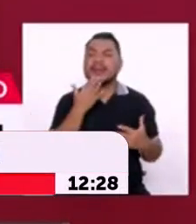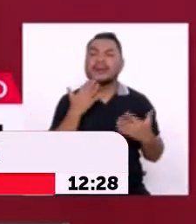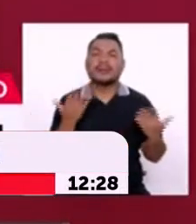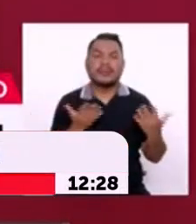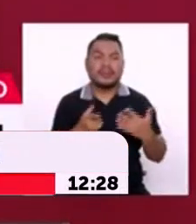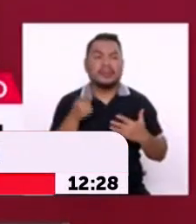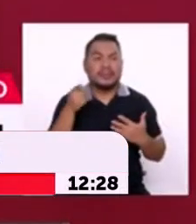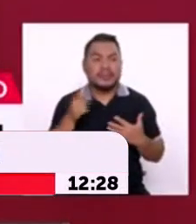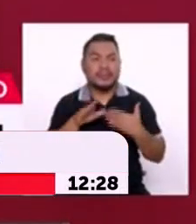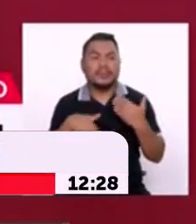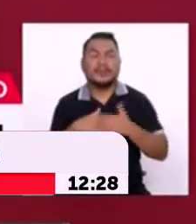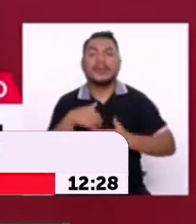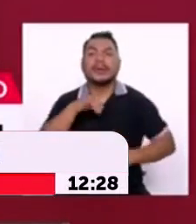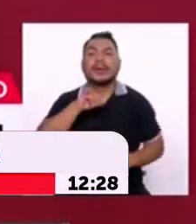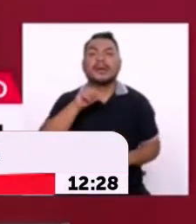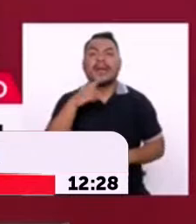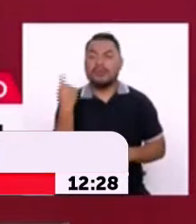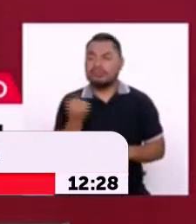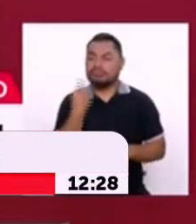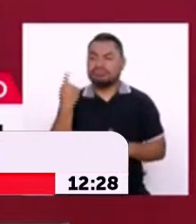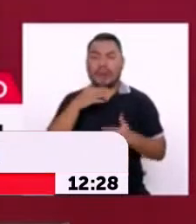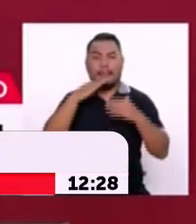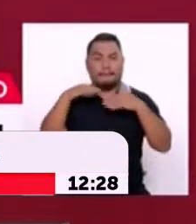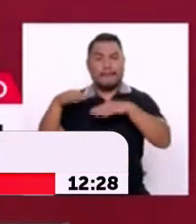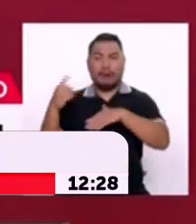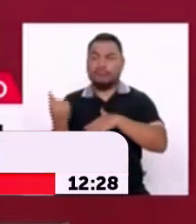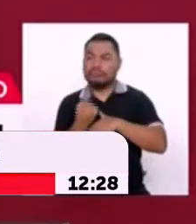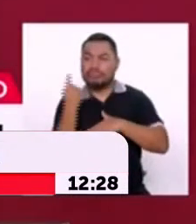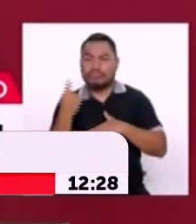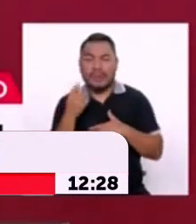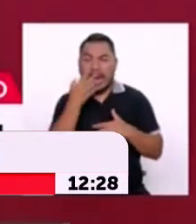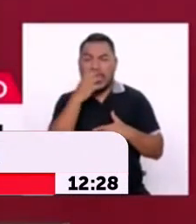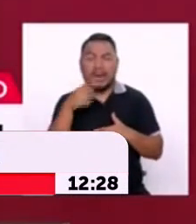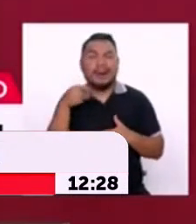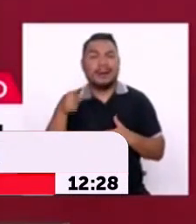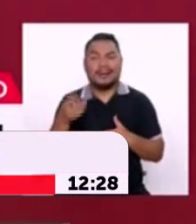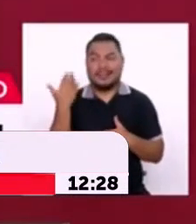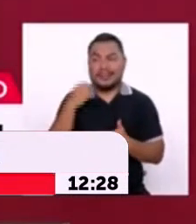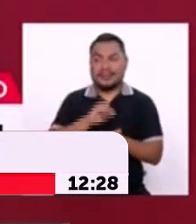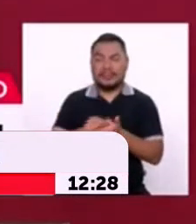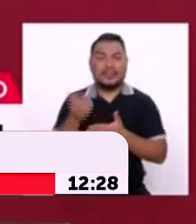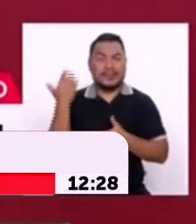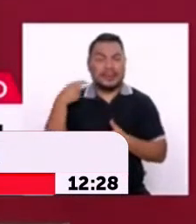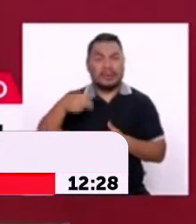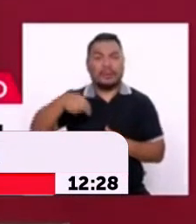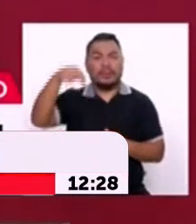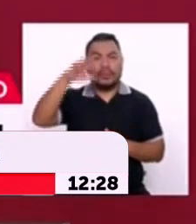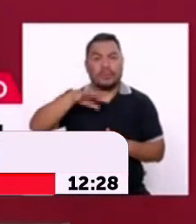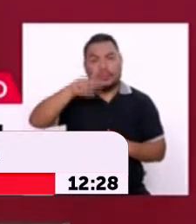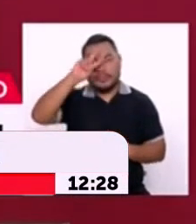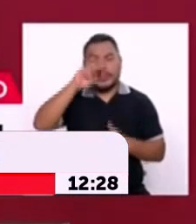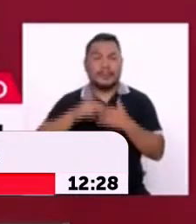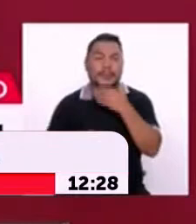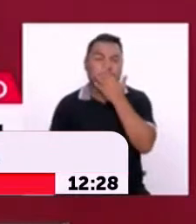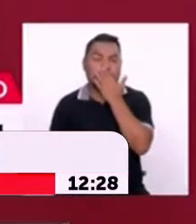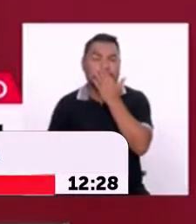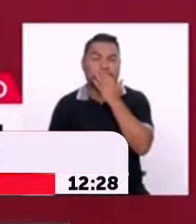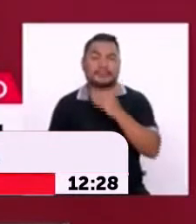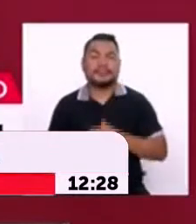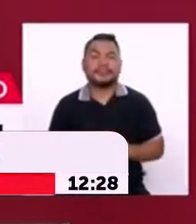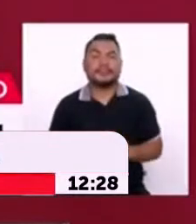fue el Yaku, que pasó hace unos meses por el norte de nuestro